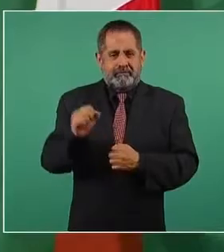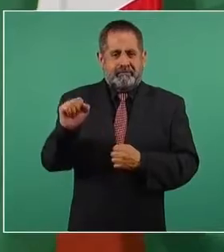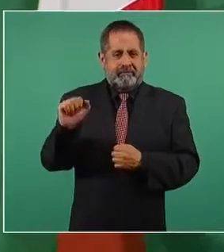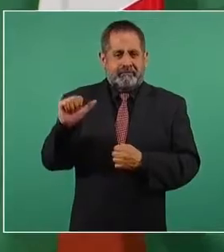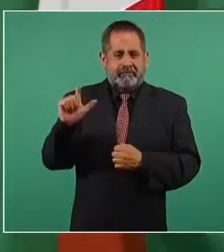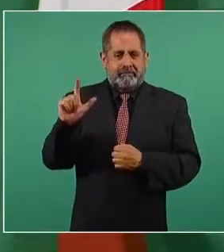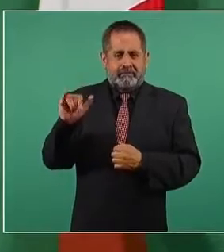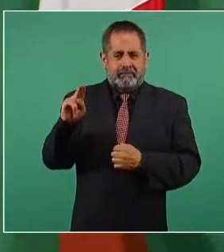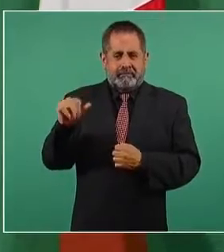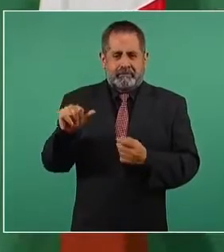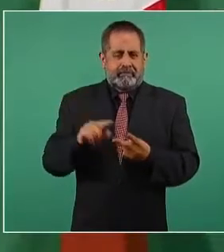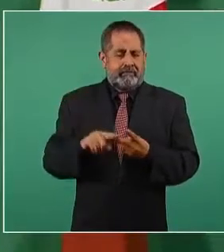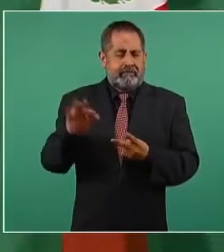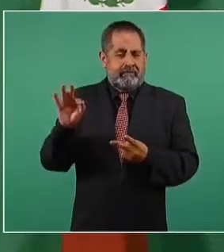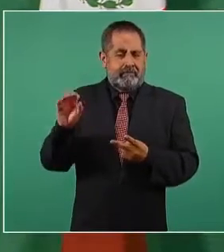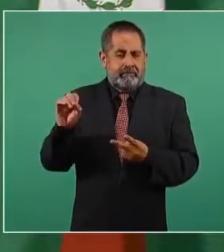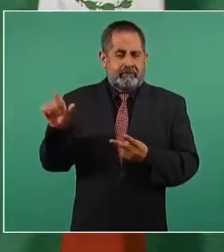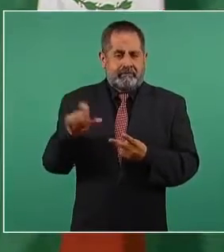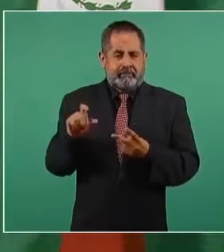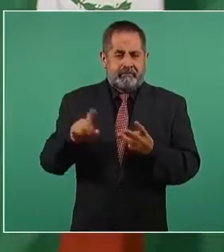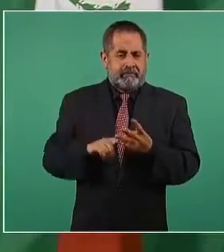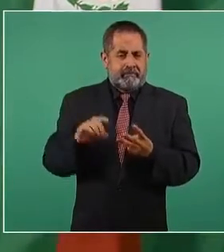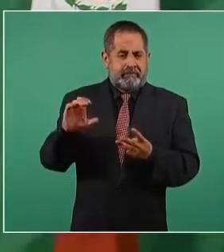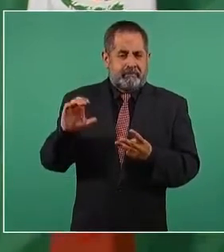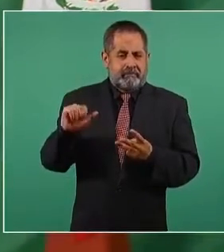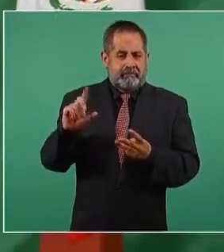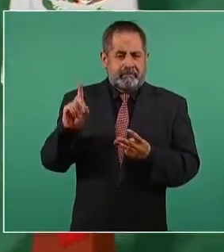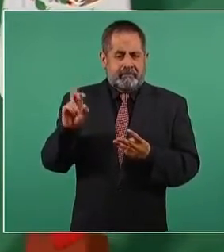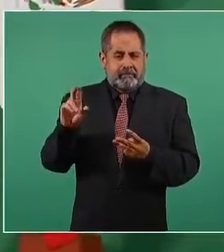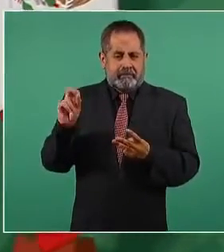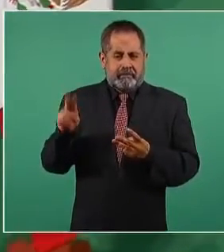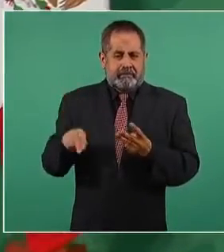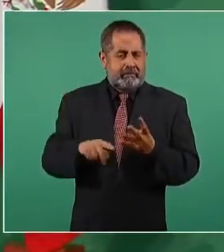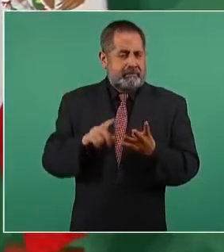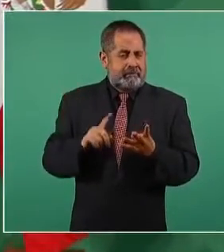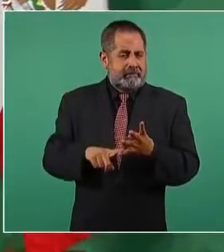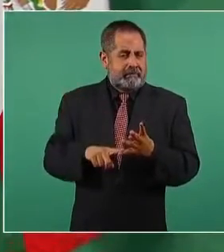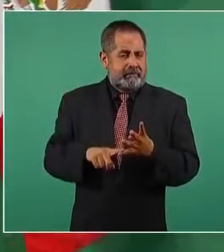Salinas, Fox, Calderón,